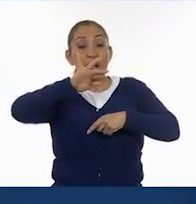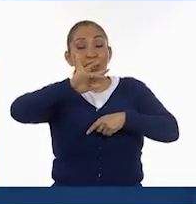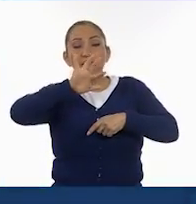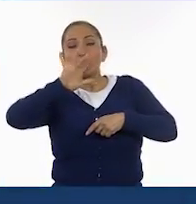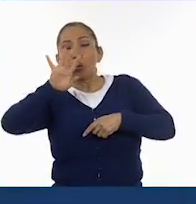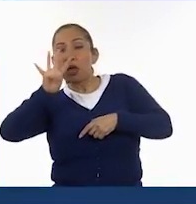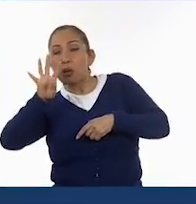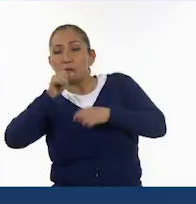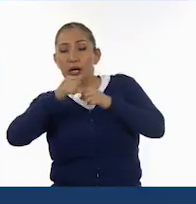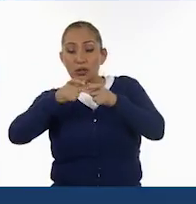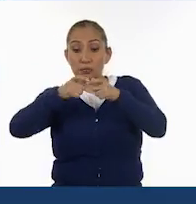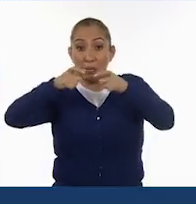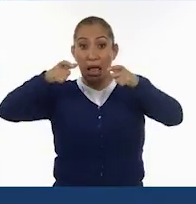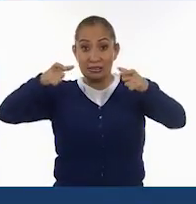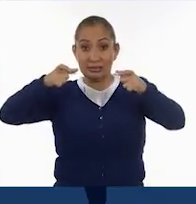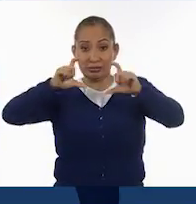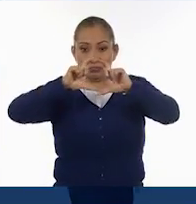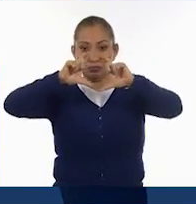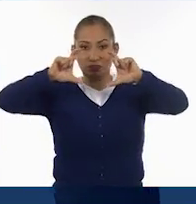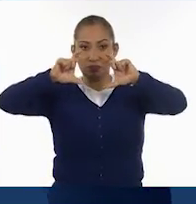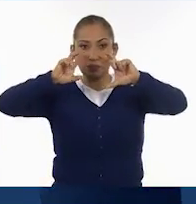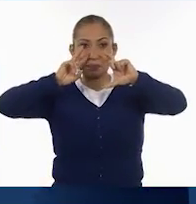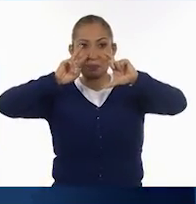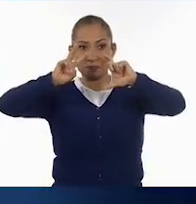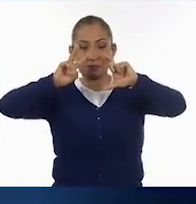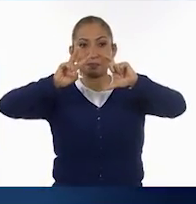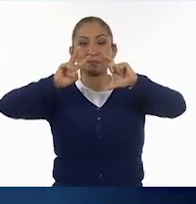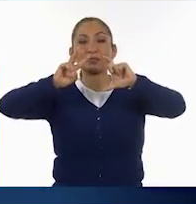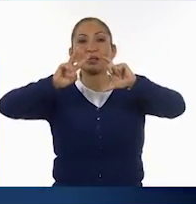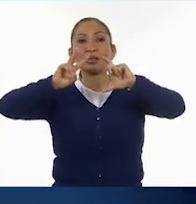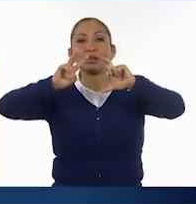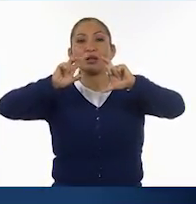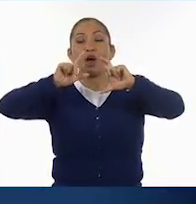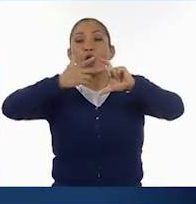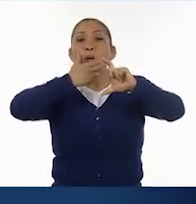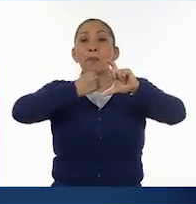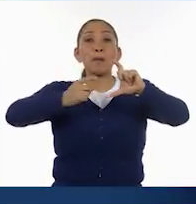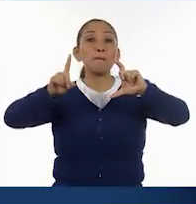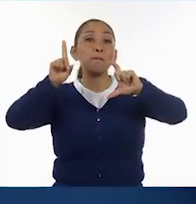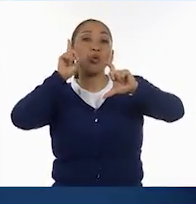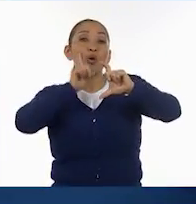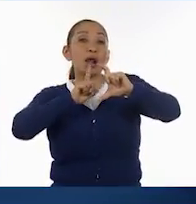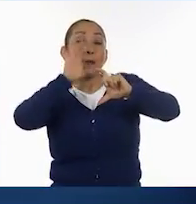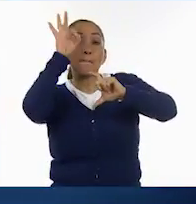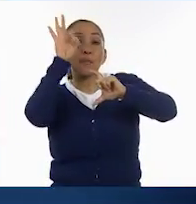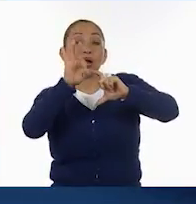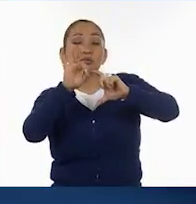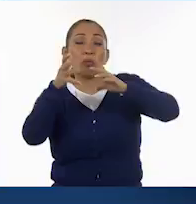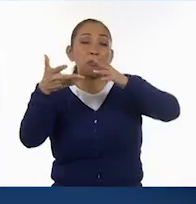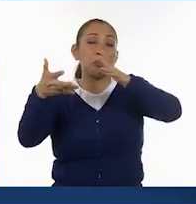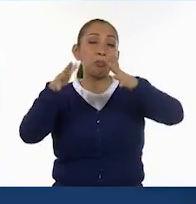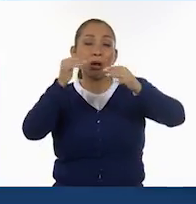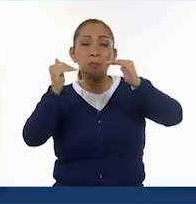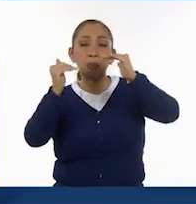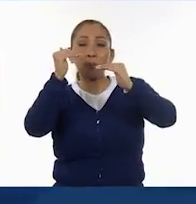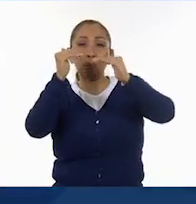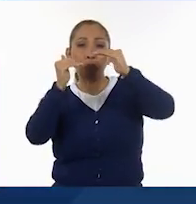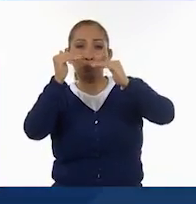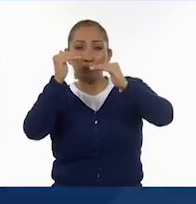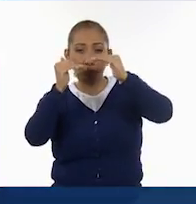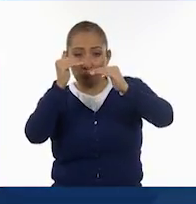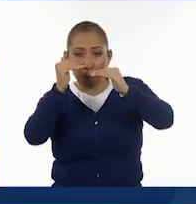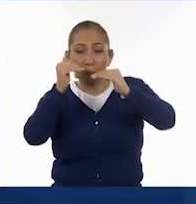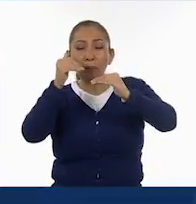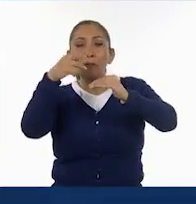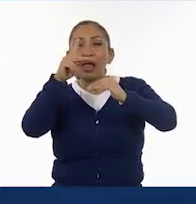a 54 años. Y tenemos ahí que tanto hombres como mujeres, el porcentaje más o menos es parecido,